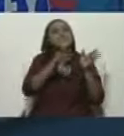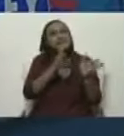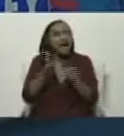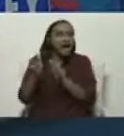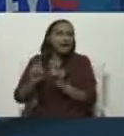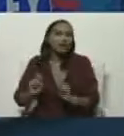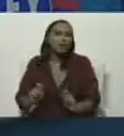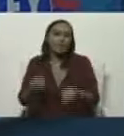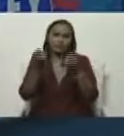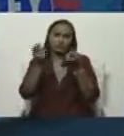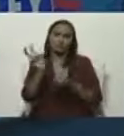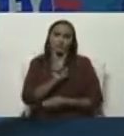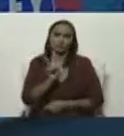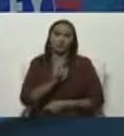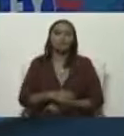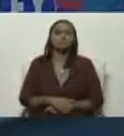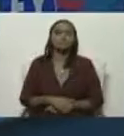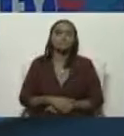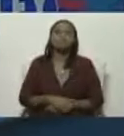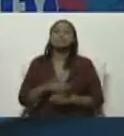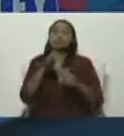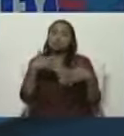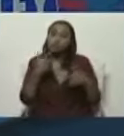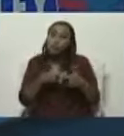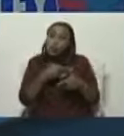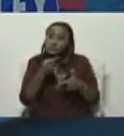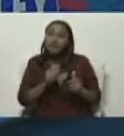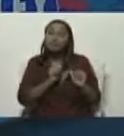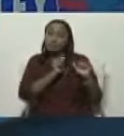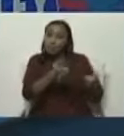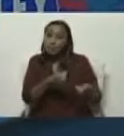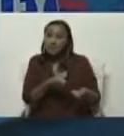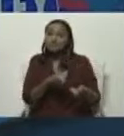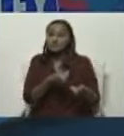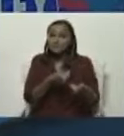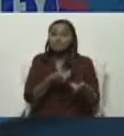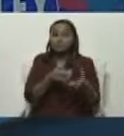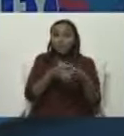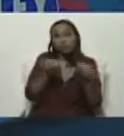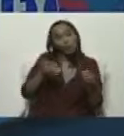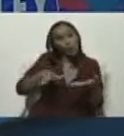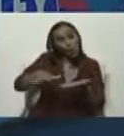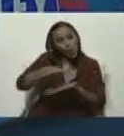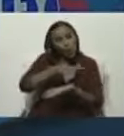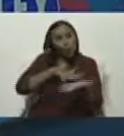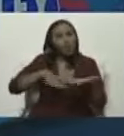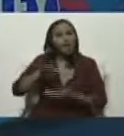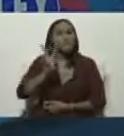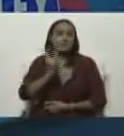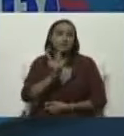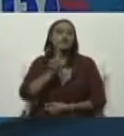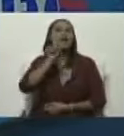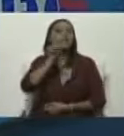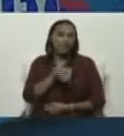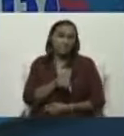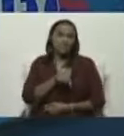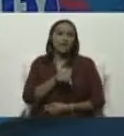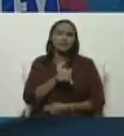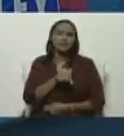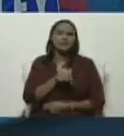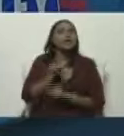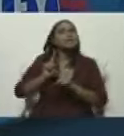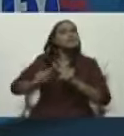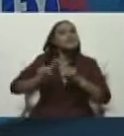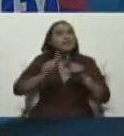esa punta de lanza y ha sido ese inicio para lo que se ha desprendido en todo el territorio nacional, incluyendo también allí las